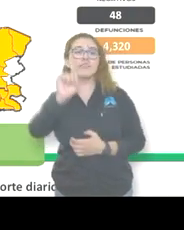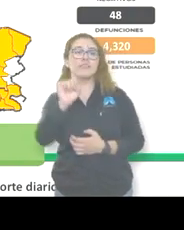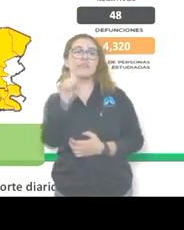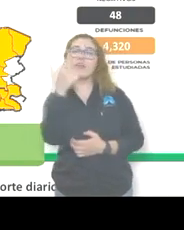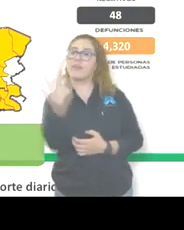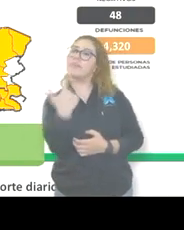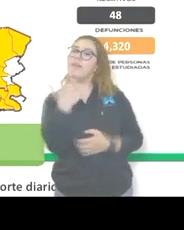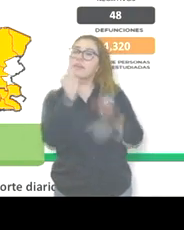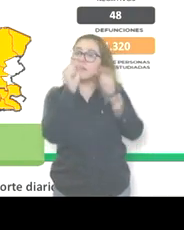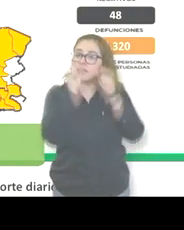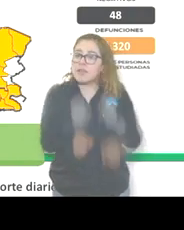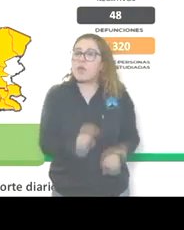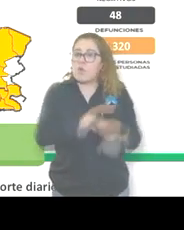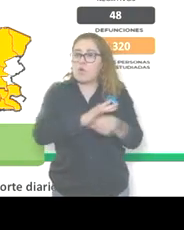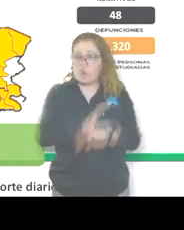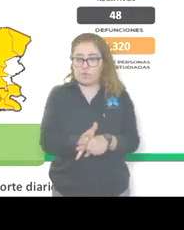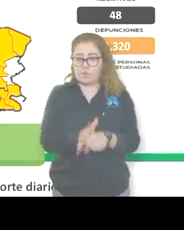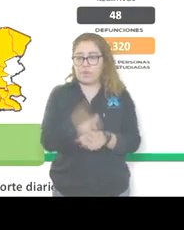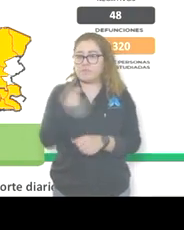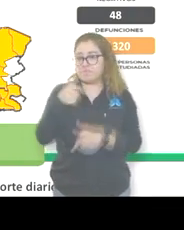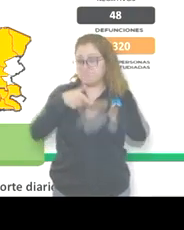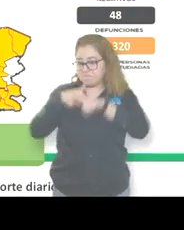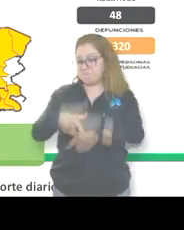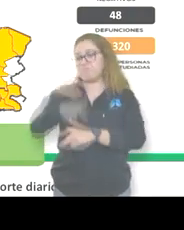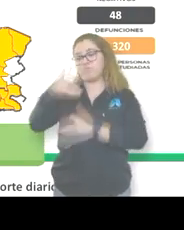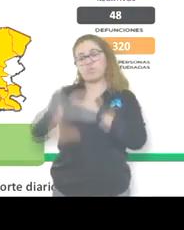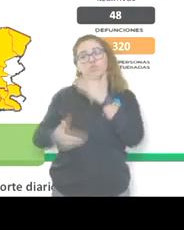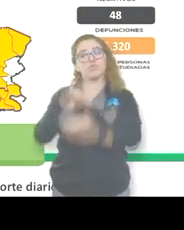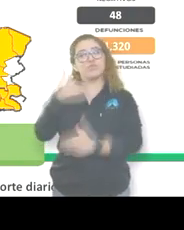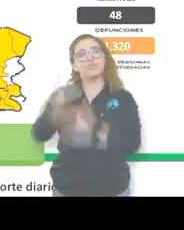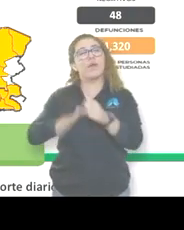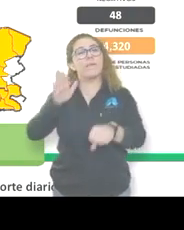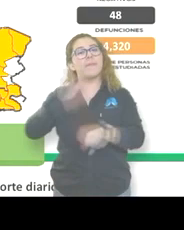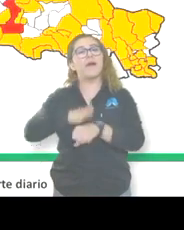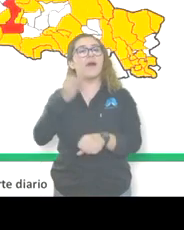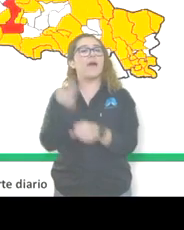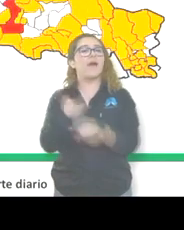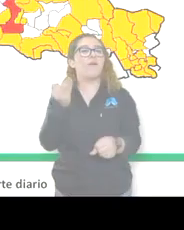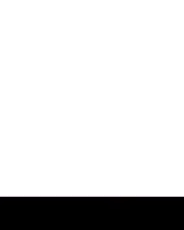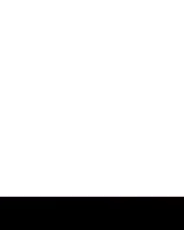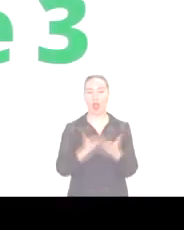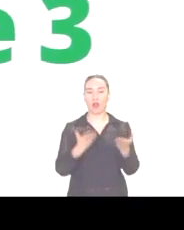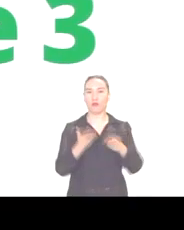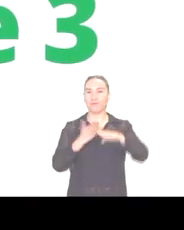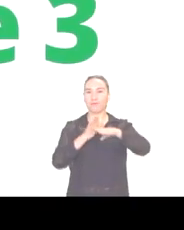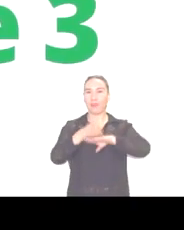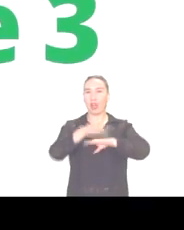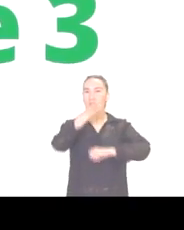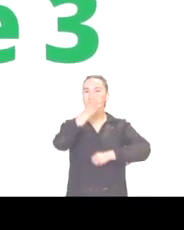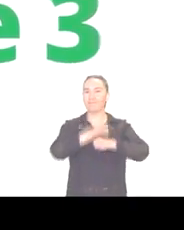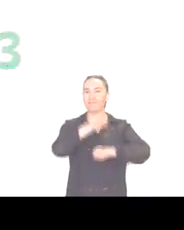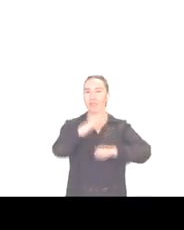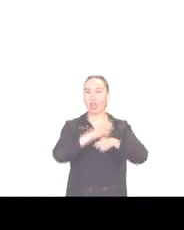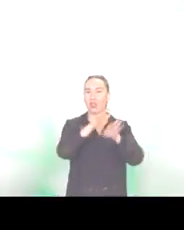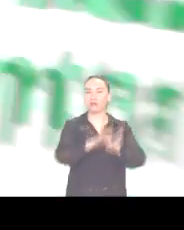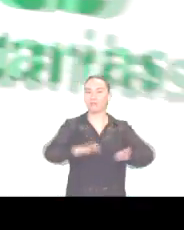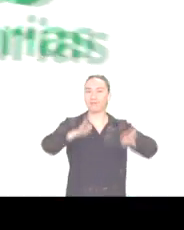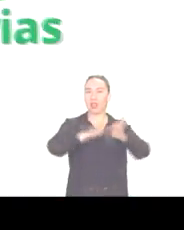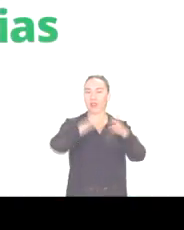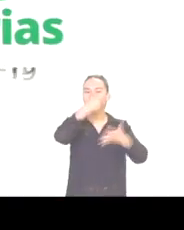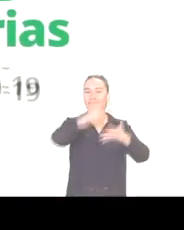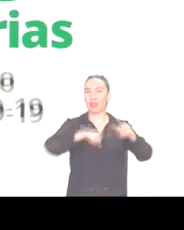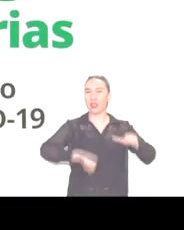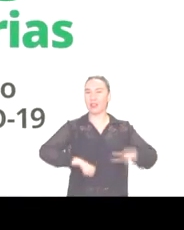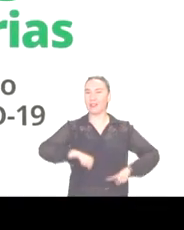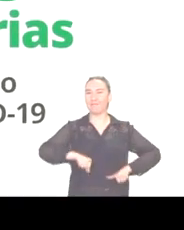casos confirmados, y bueno, seguimos avanzando acorde a la etapa en la que nos encontramos. Entramos en la fase 3 y es